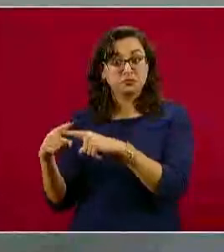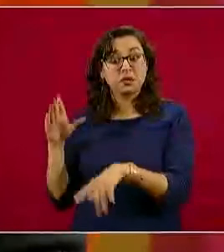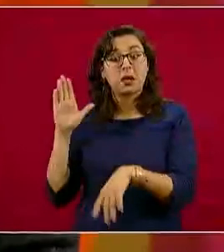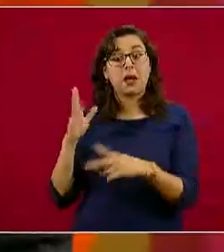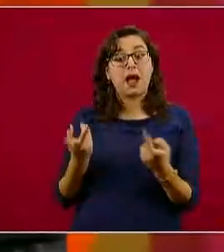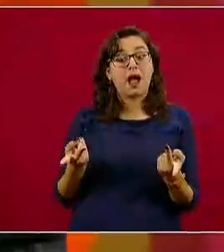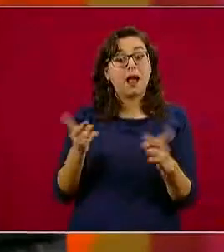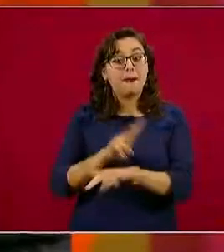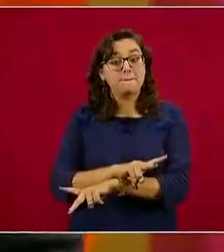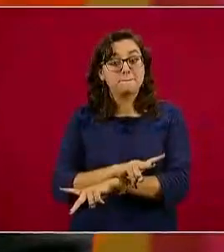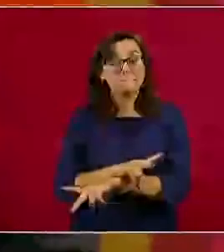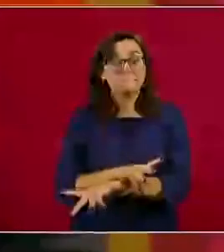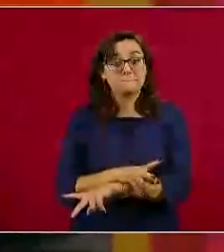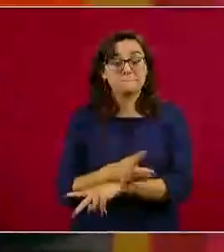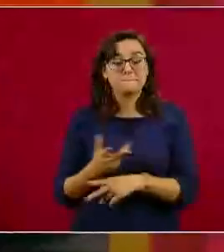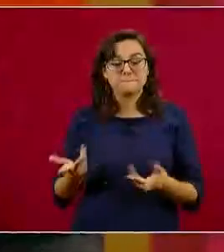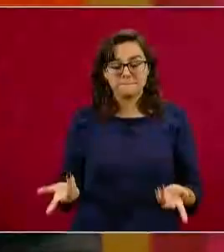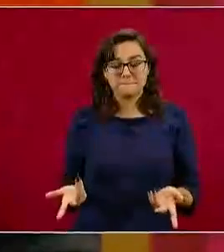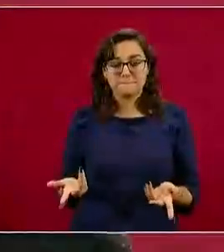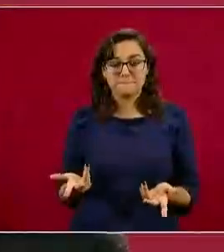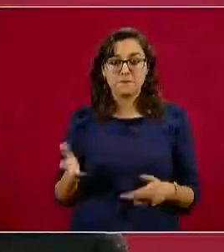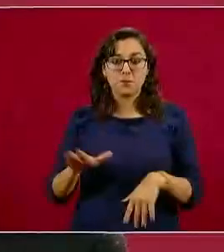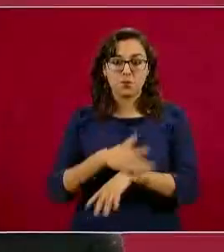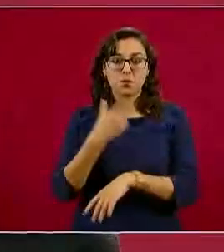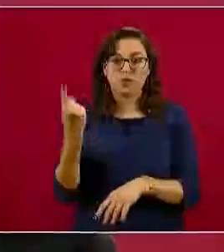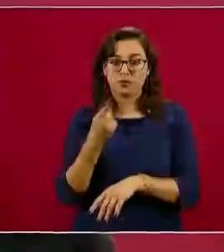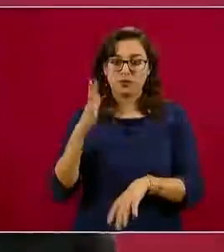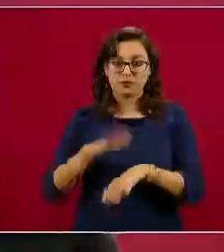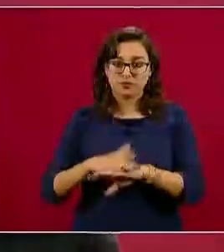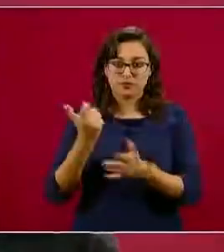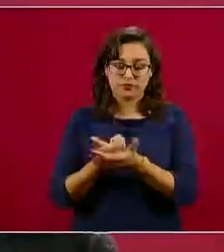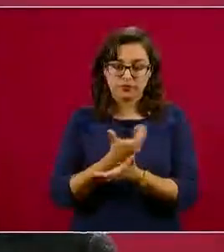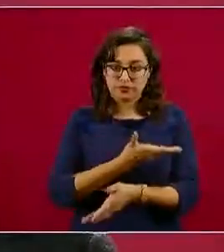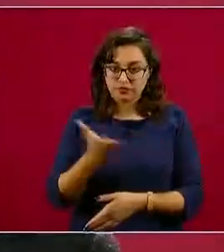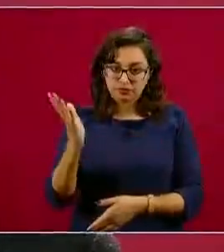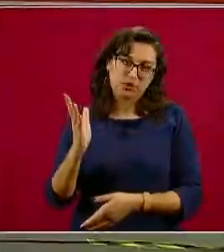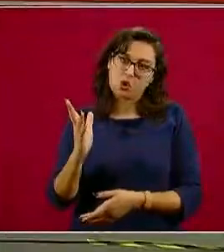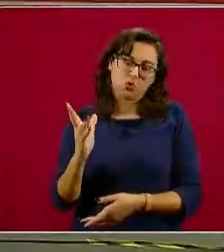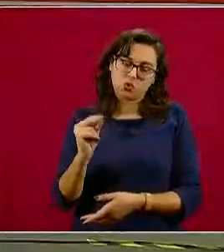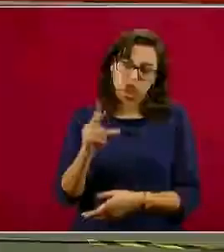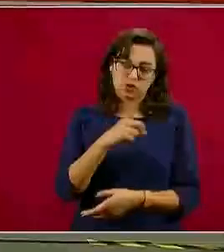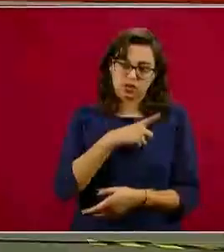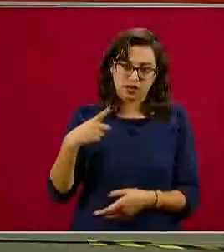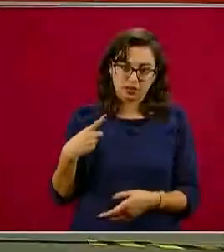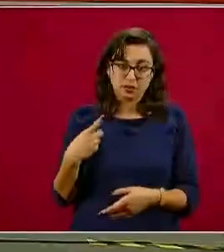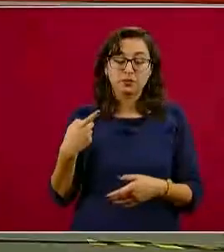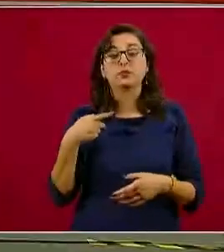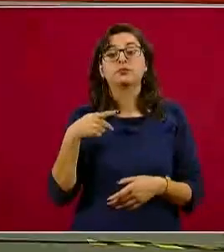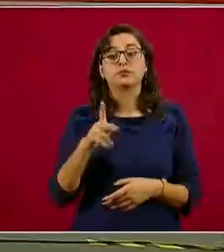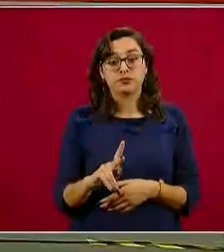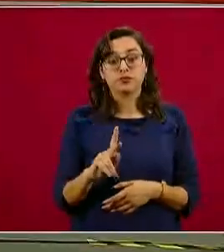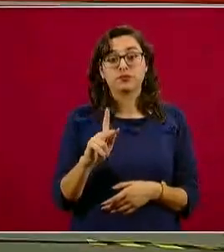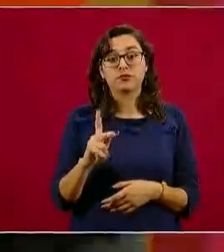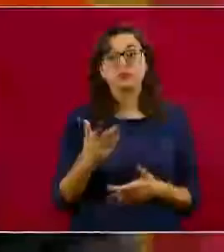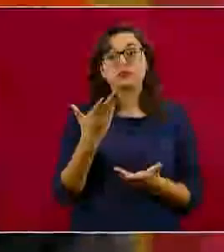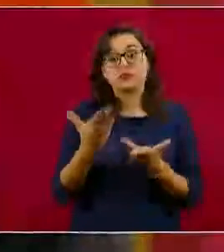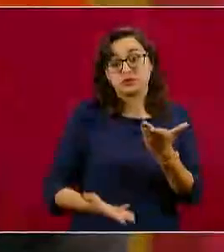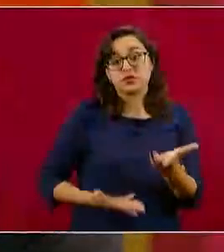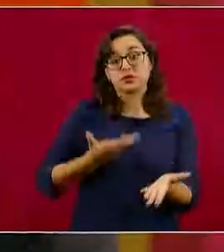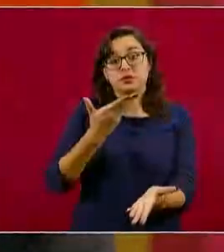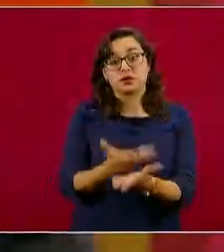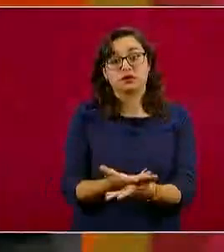un efecto indeseable porque obviamente sube el precio de algo positivo. Pero el planteamiento de Pigou precisamente